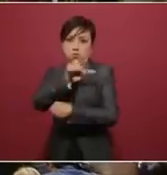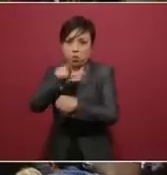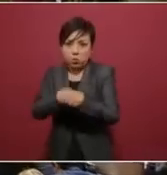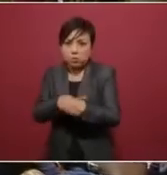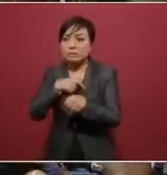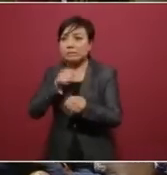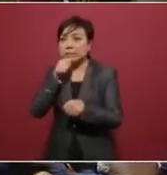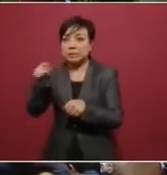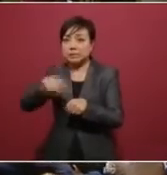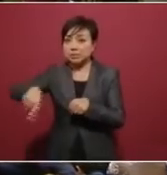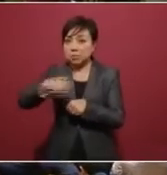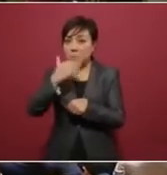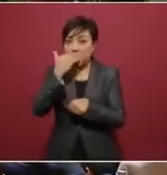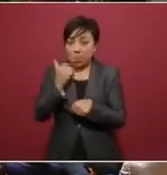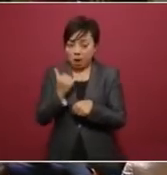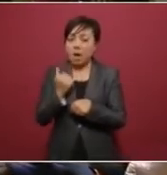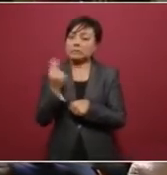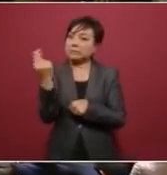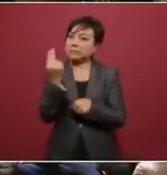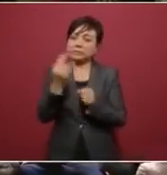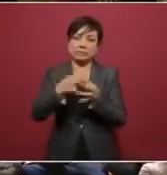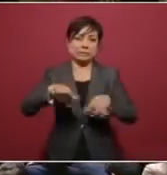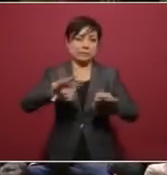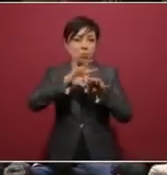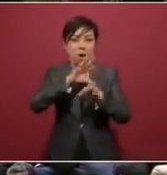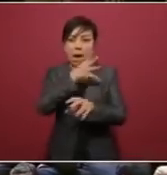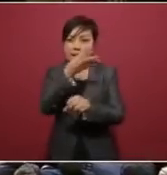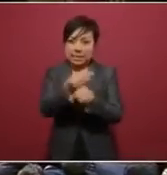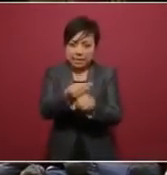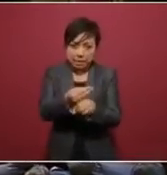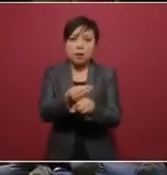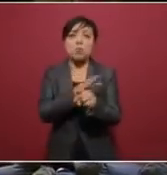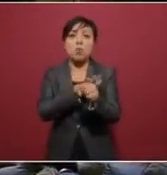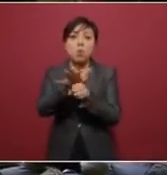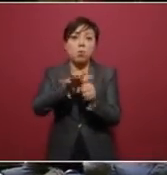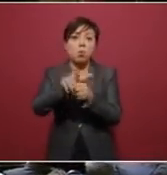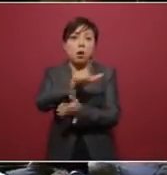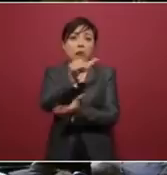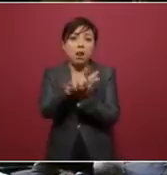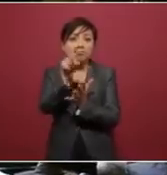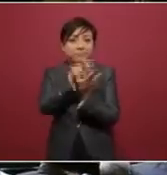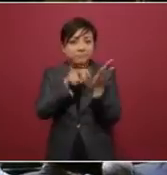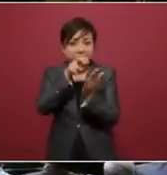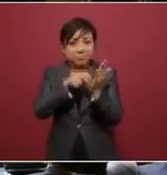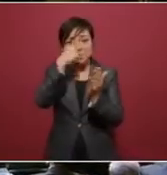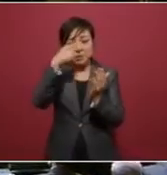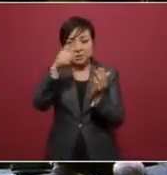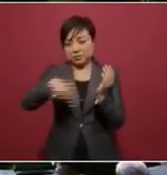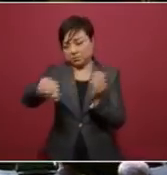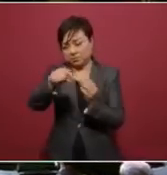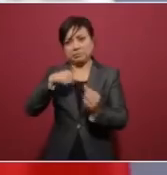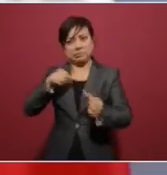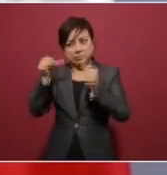asegurada. Es de los cambios que vamos a llevar a cabo.